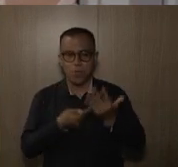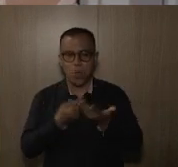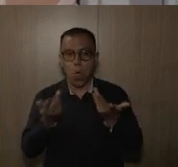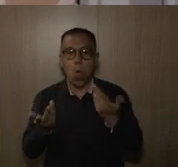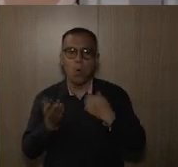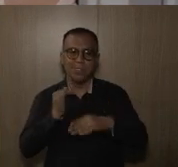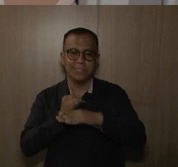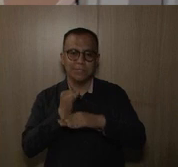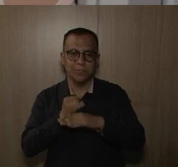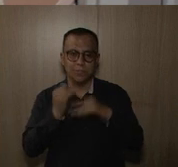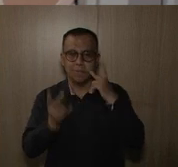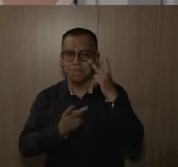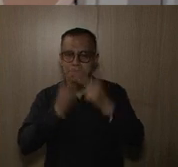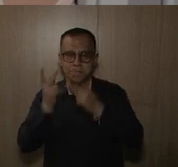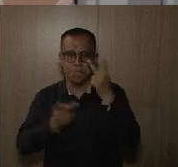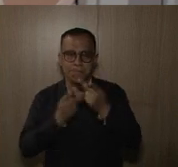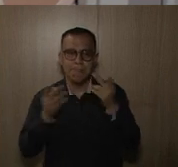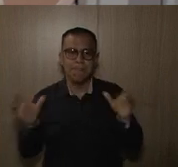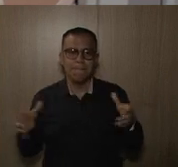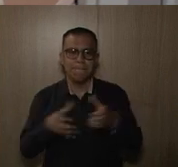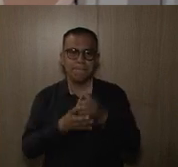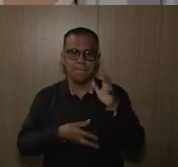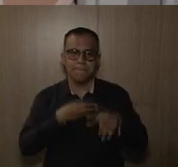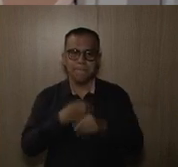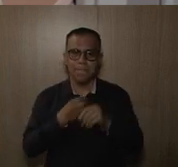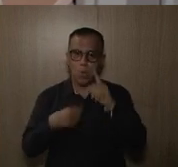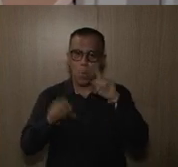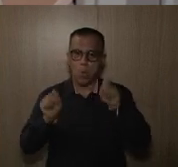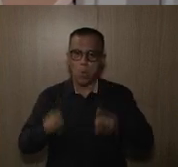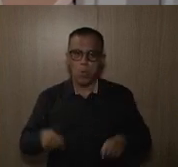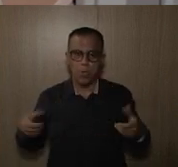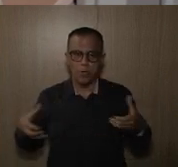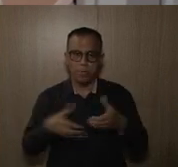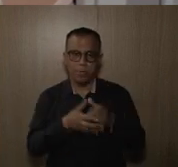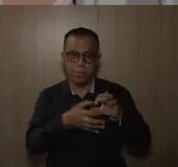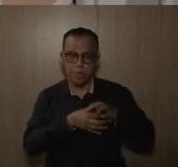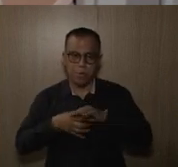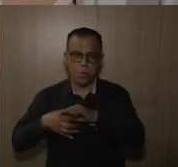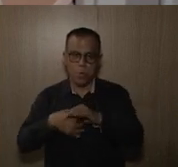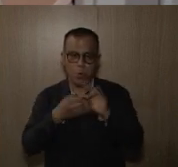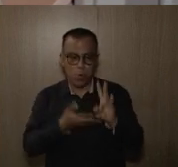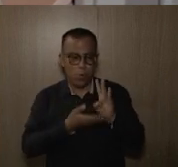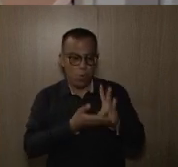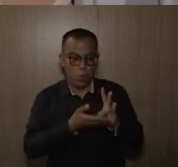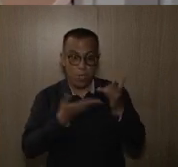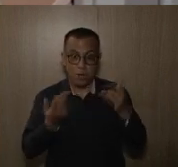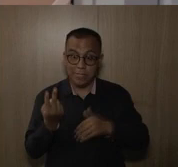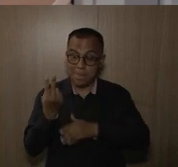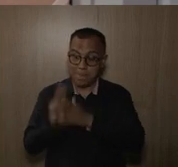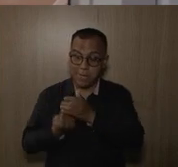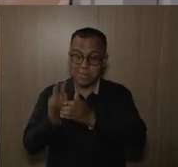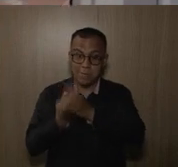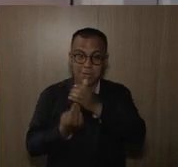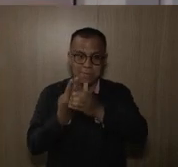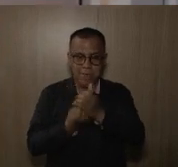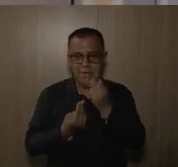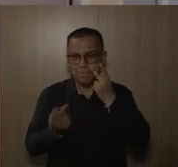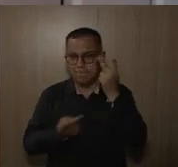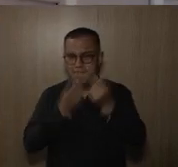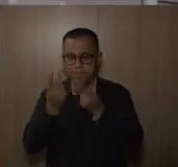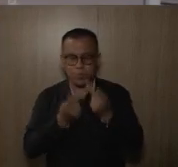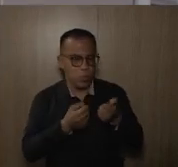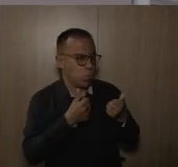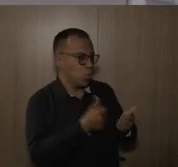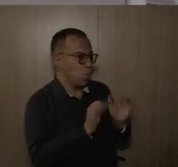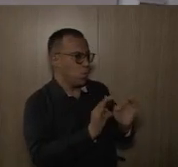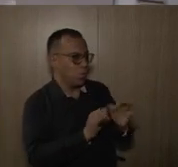institucional que se vaya a hacer. Y también podemos establecer un número de pares que van a hacer esta visita. Muy bien, Luis. Son las que